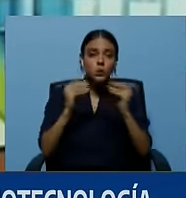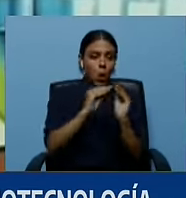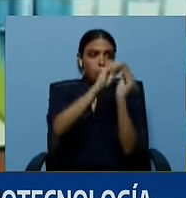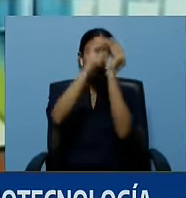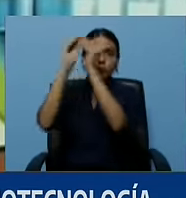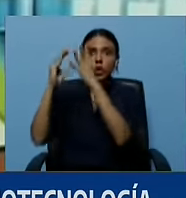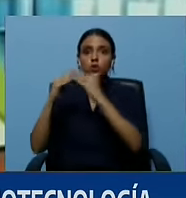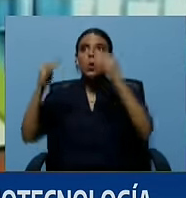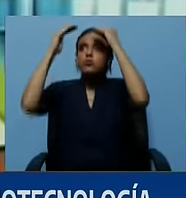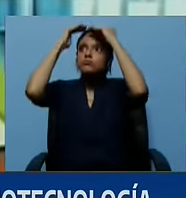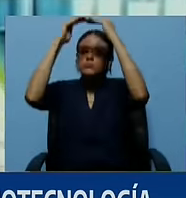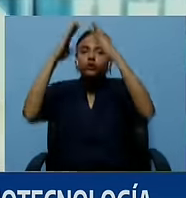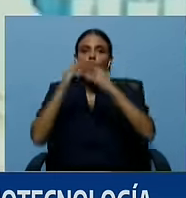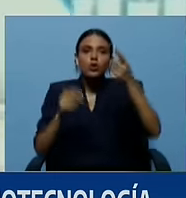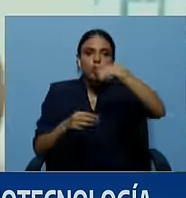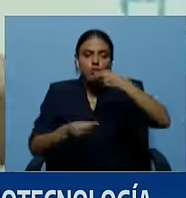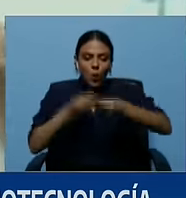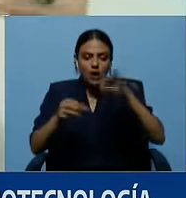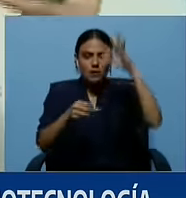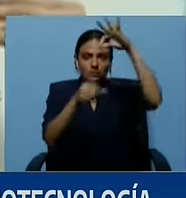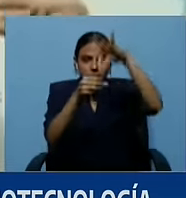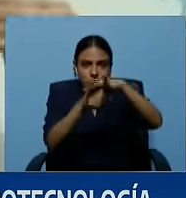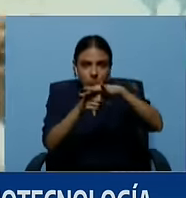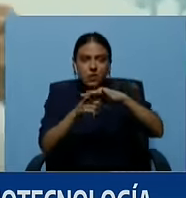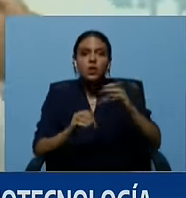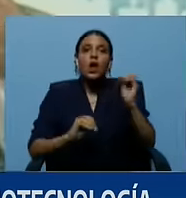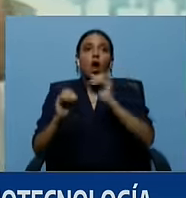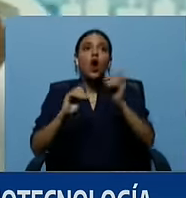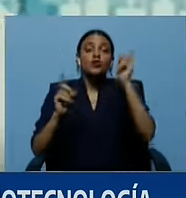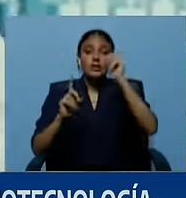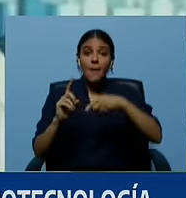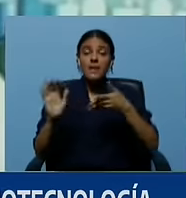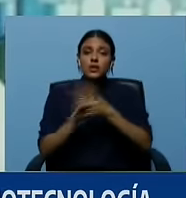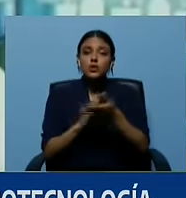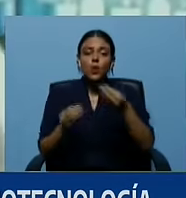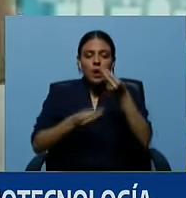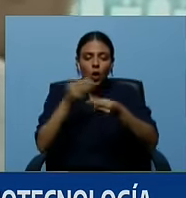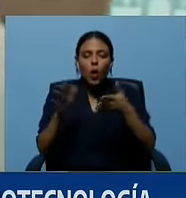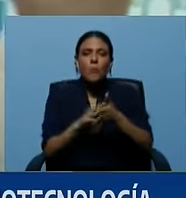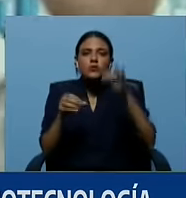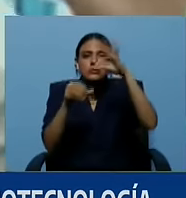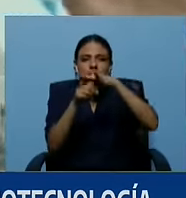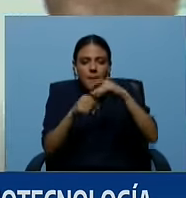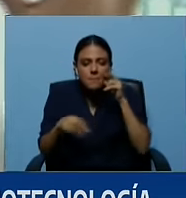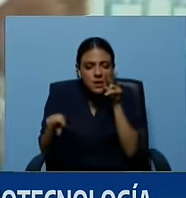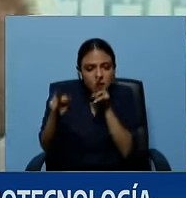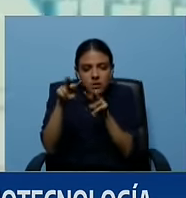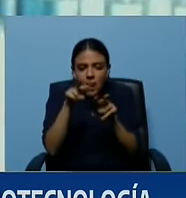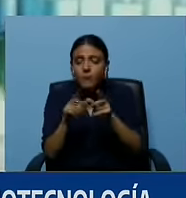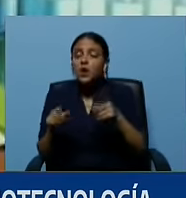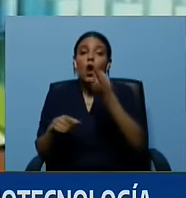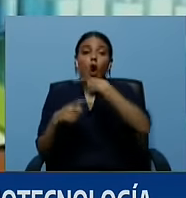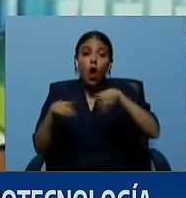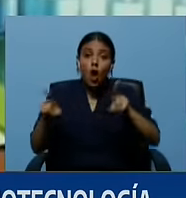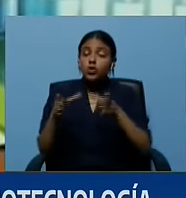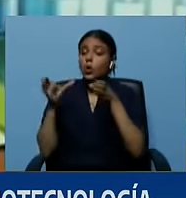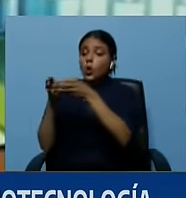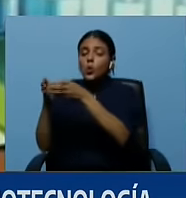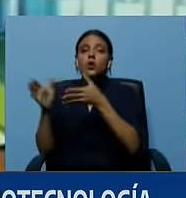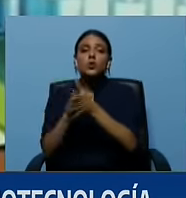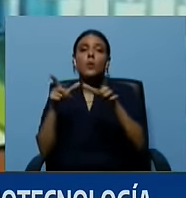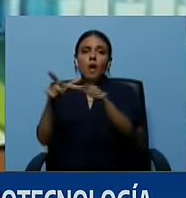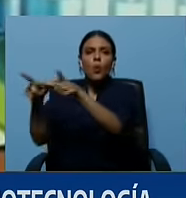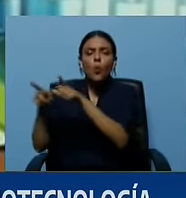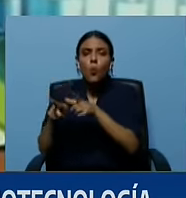para la siembra y propagación del material in vitro, un cuarto de crecimiento que cuenta con las condiciones específicas de